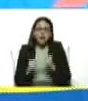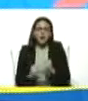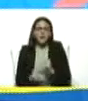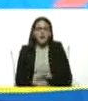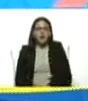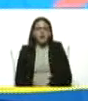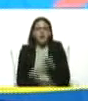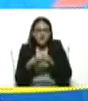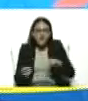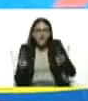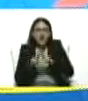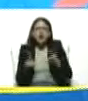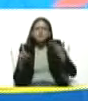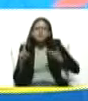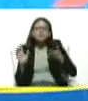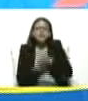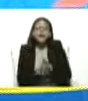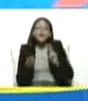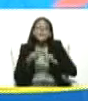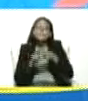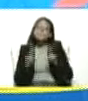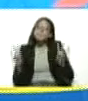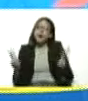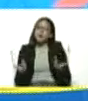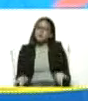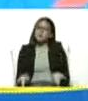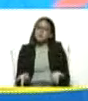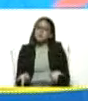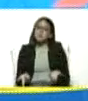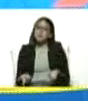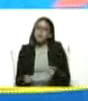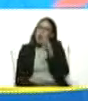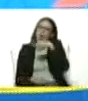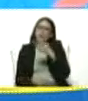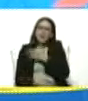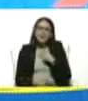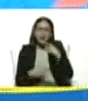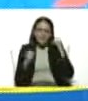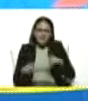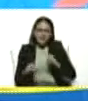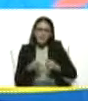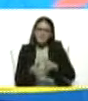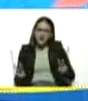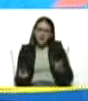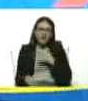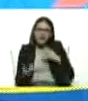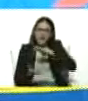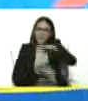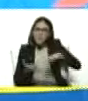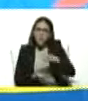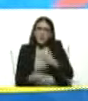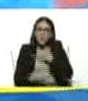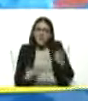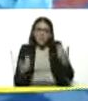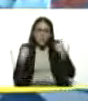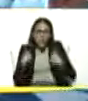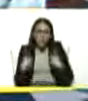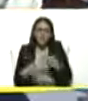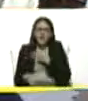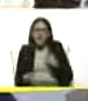El valor de la paz. ¿O es que quieren perder la paz? ¿Logramos la paz política?